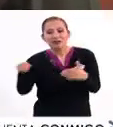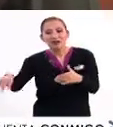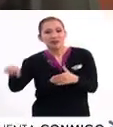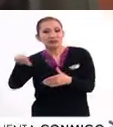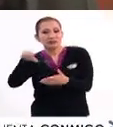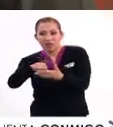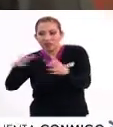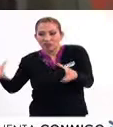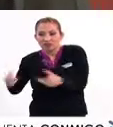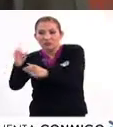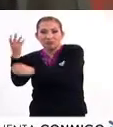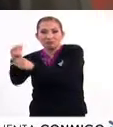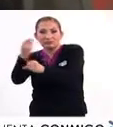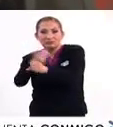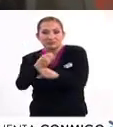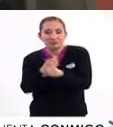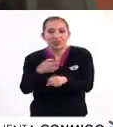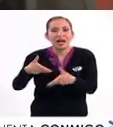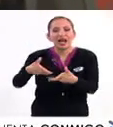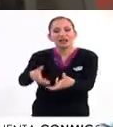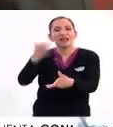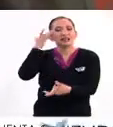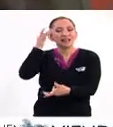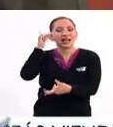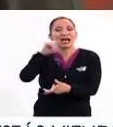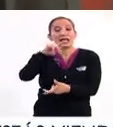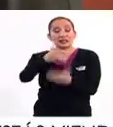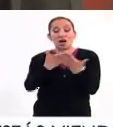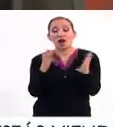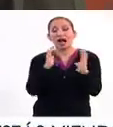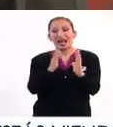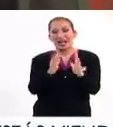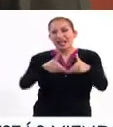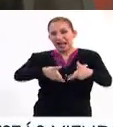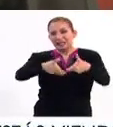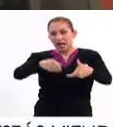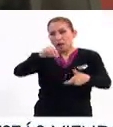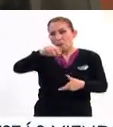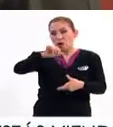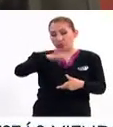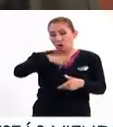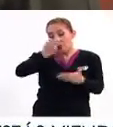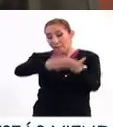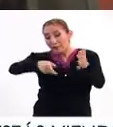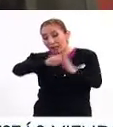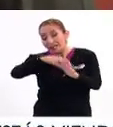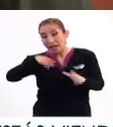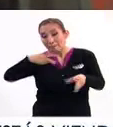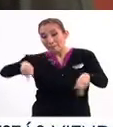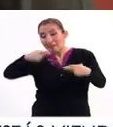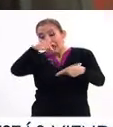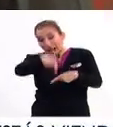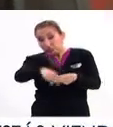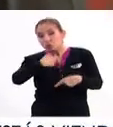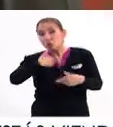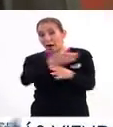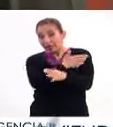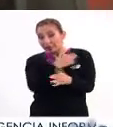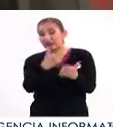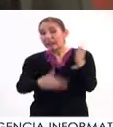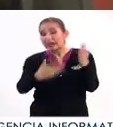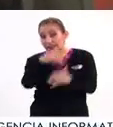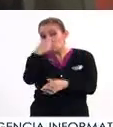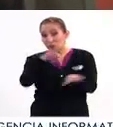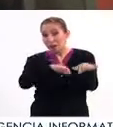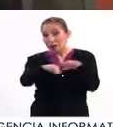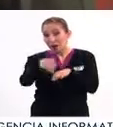comercial donde estuvo ahí su taller, y bueno, pues deberían recuperar el espacio. Y entonces sí que todavía tenemos unas